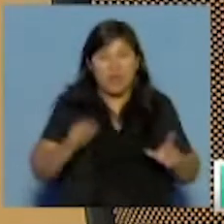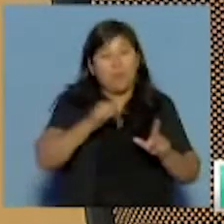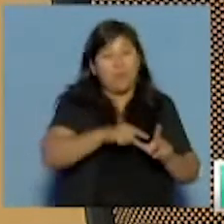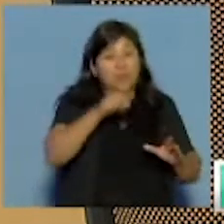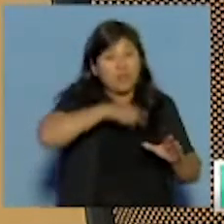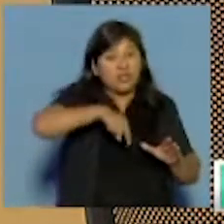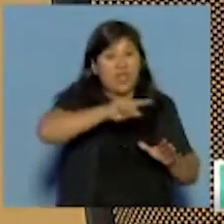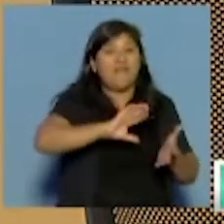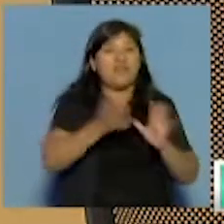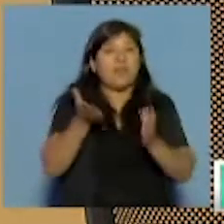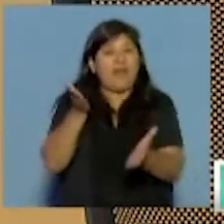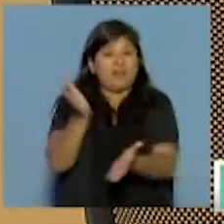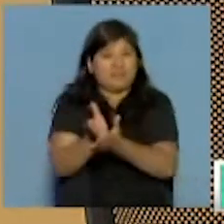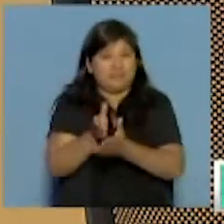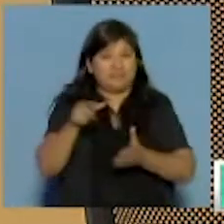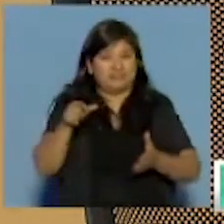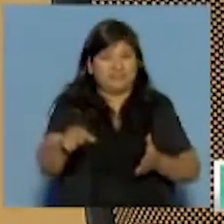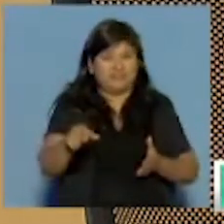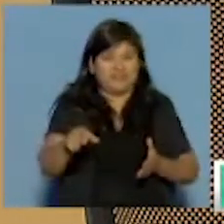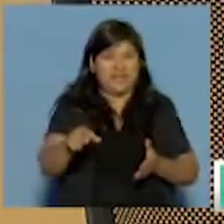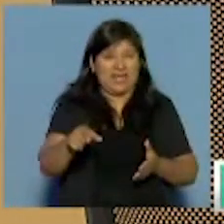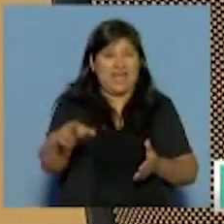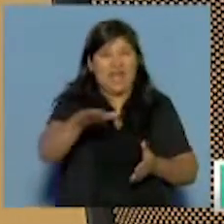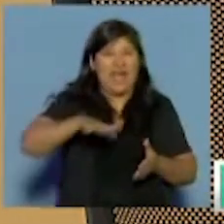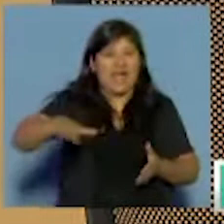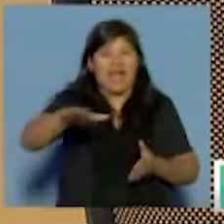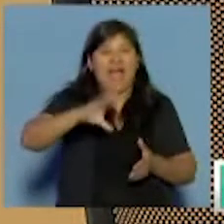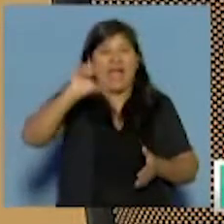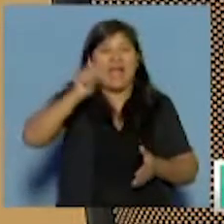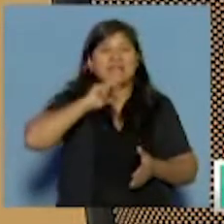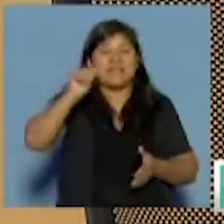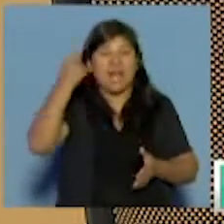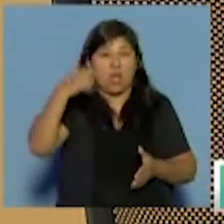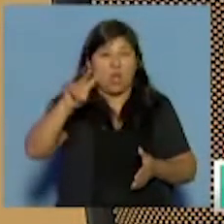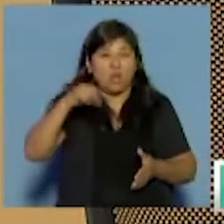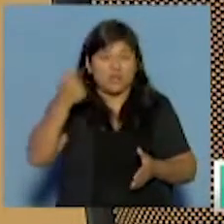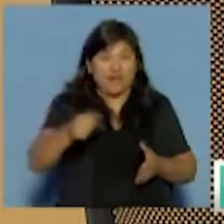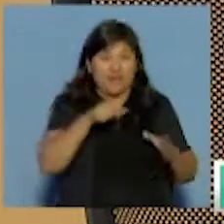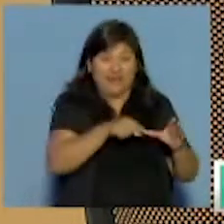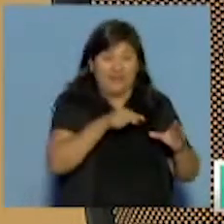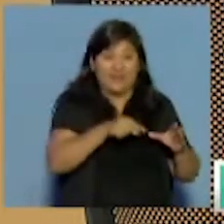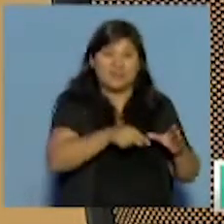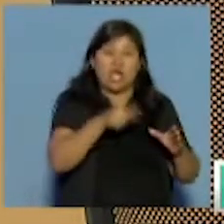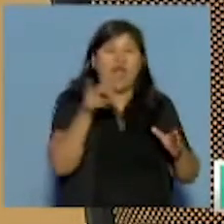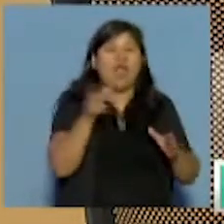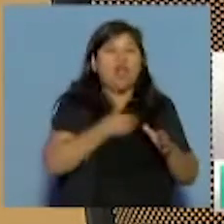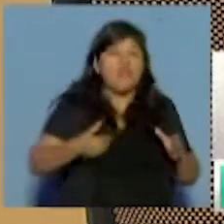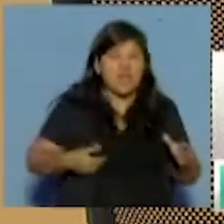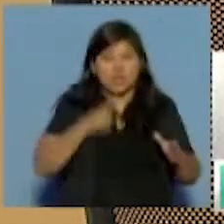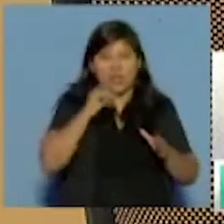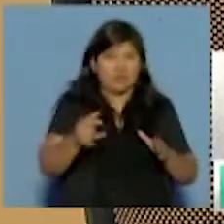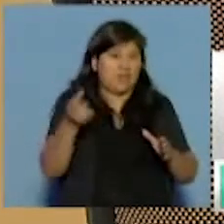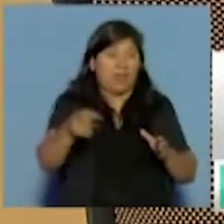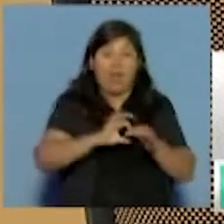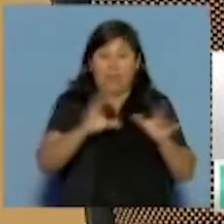y por primera vez en españa va a haber una intervención yo sé que aquí en argentina en otras oportunidades si el gobierno central no interviene